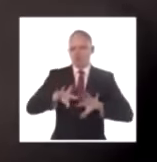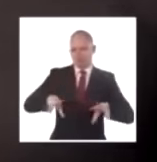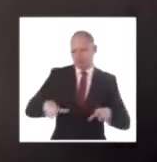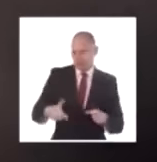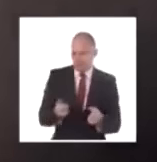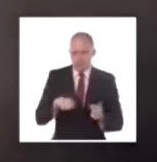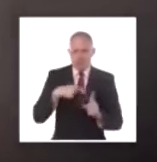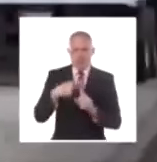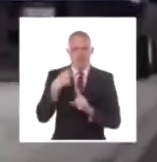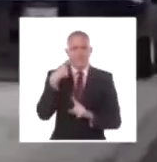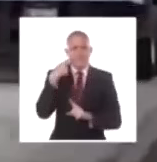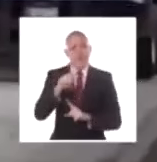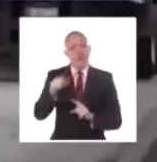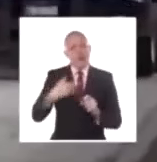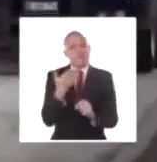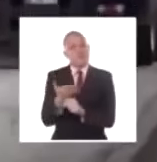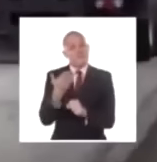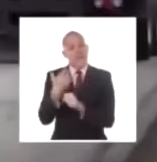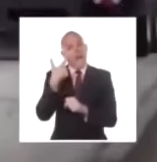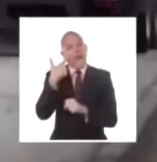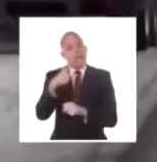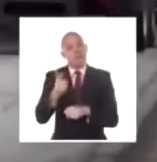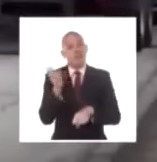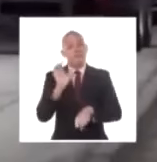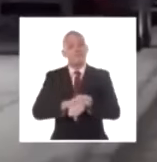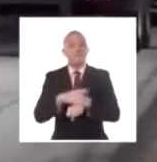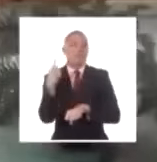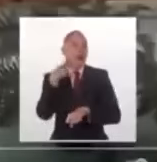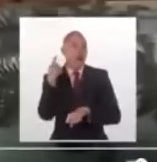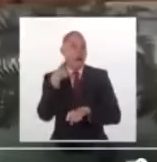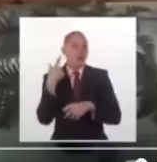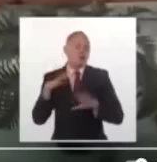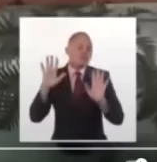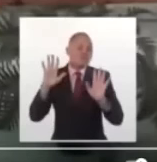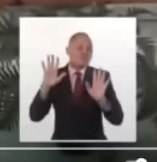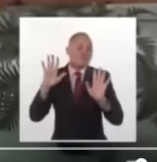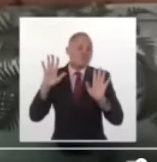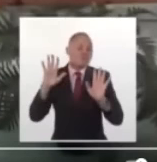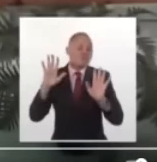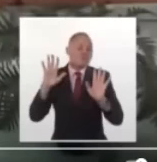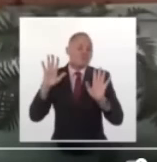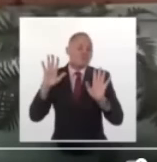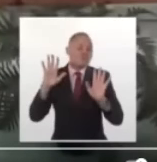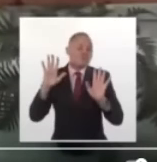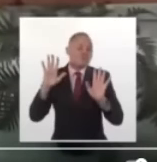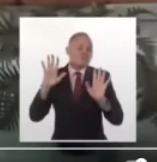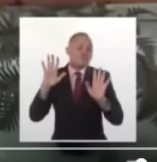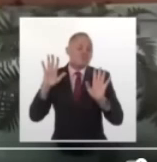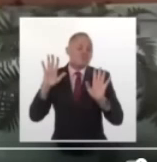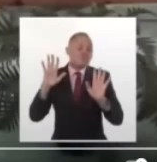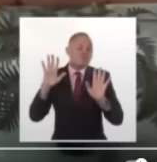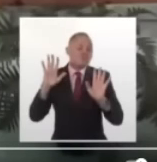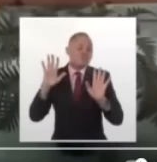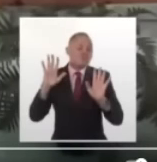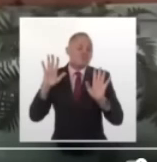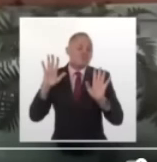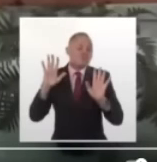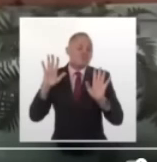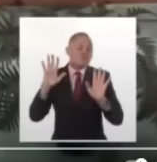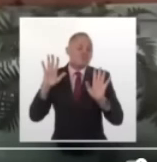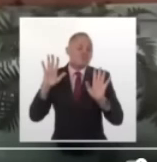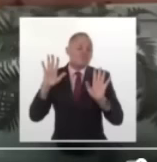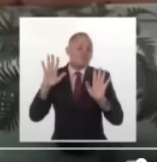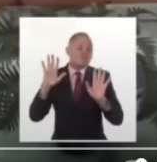solicitud de las sanciones pertinentes podrían ascender con penas máximas de hasta 20. No, me fijé